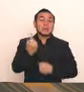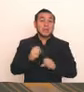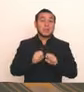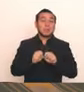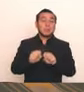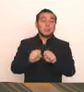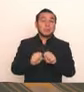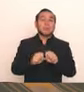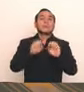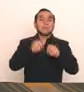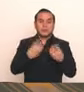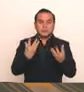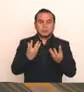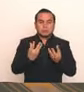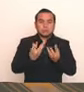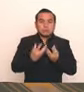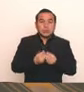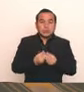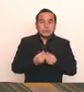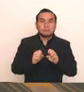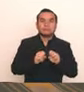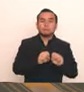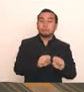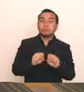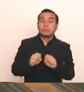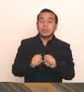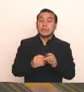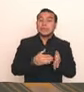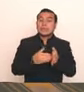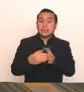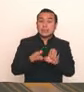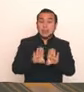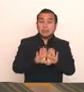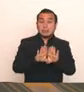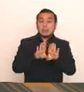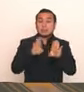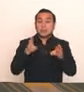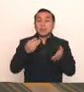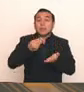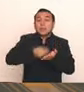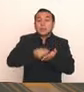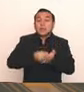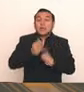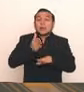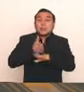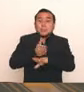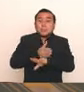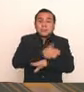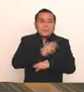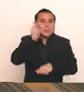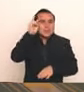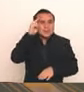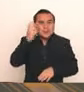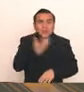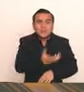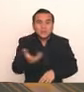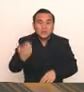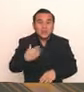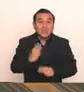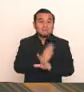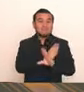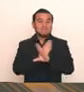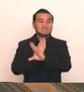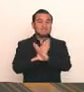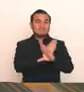bajar la curva y algunos haciendo aperturas graduales de sus economías para tratar de tener una parte de la caída para